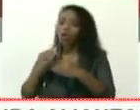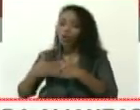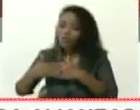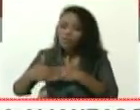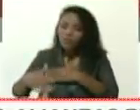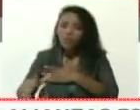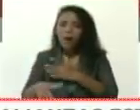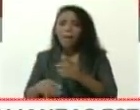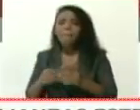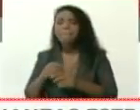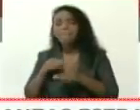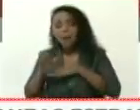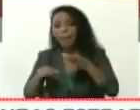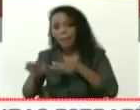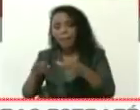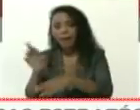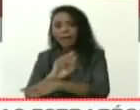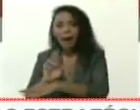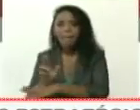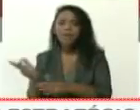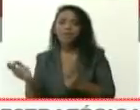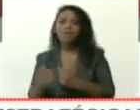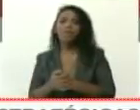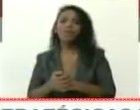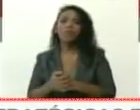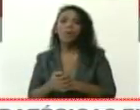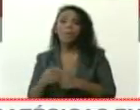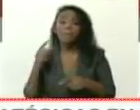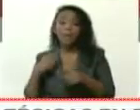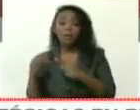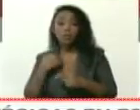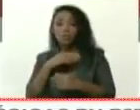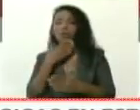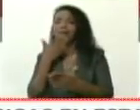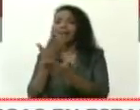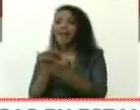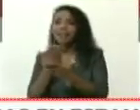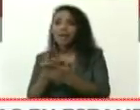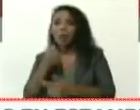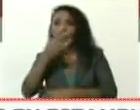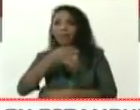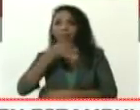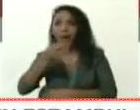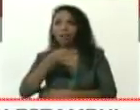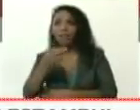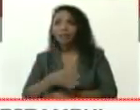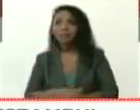vamos a lograr. Seremos y somos ya la posibilidad del porvenir. Muchas gracias. Buenas tardes.